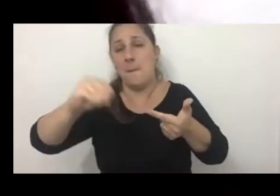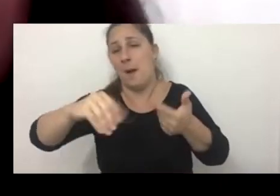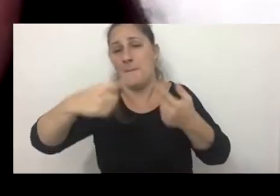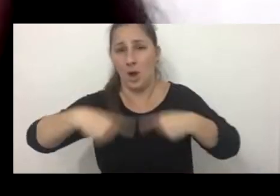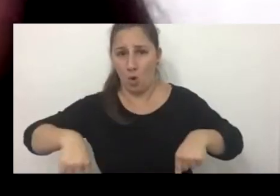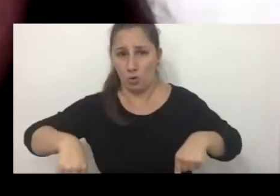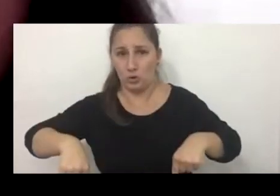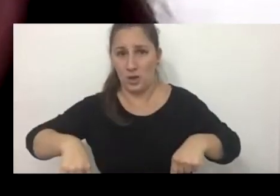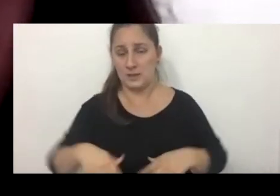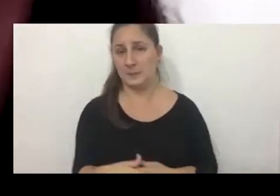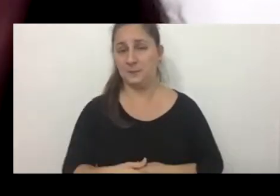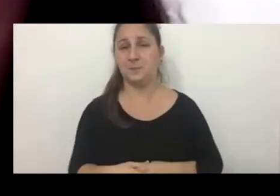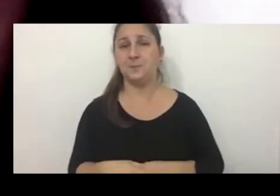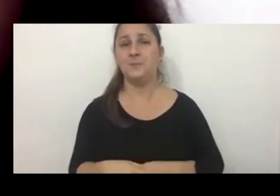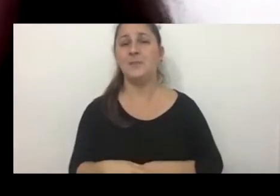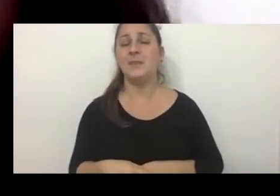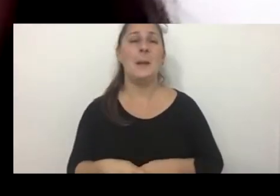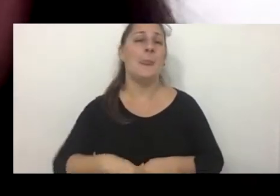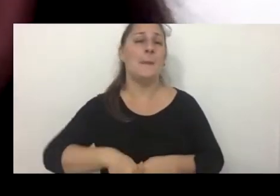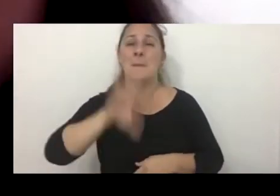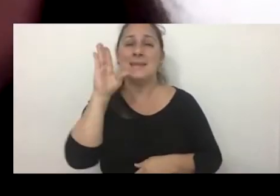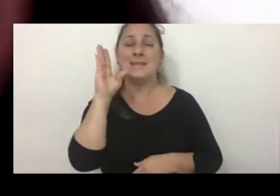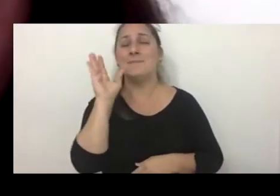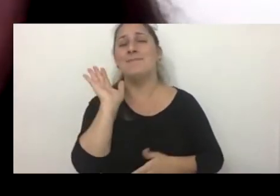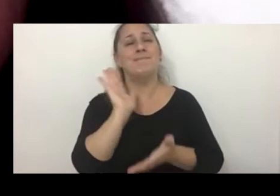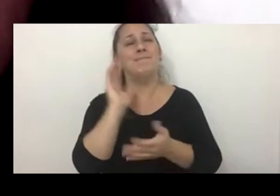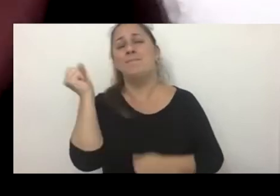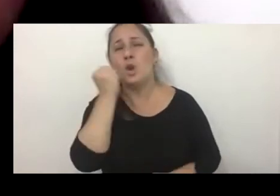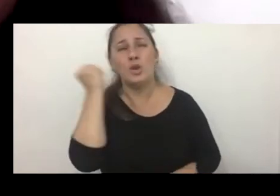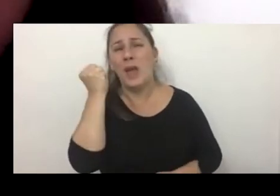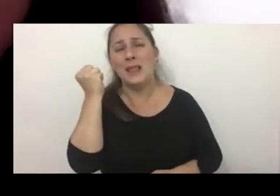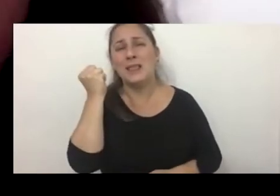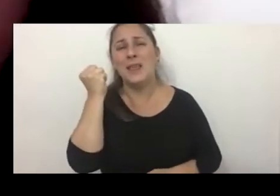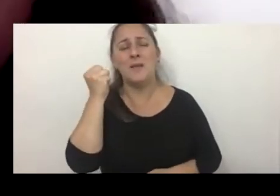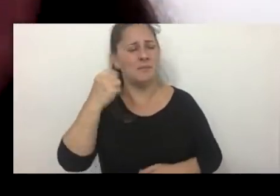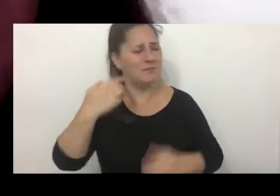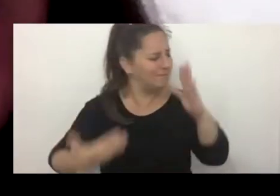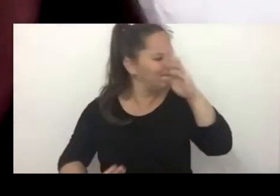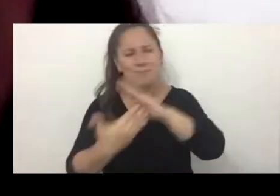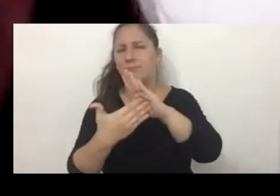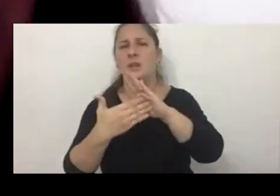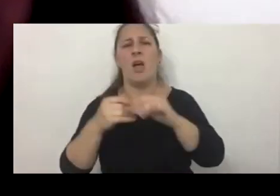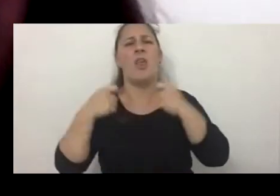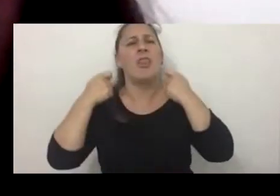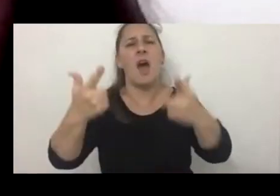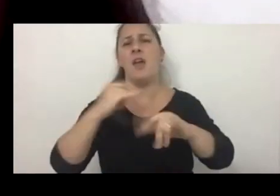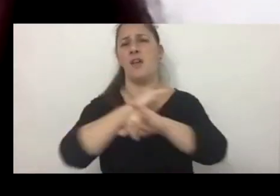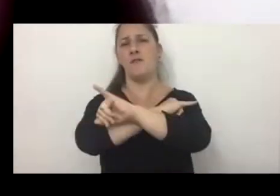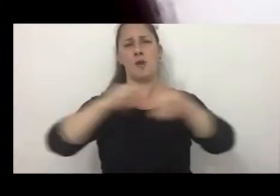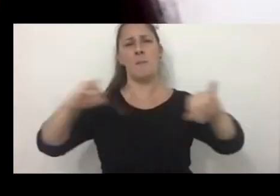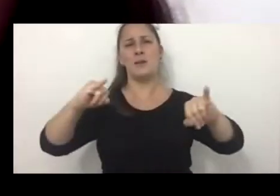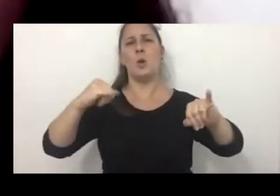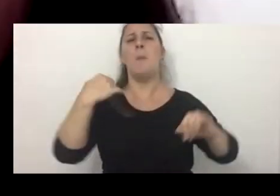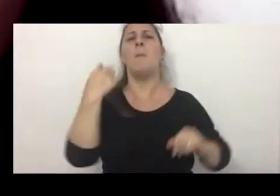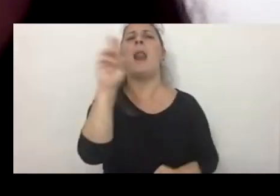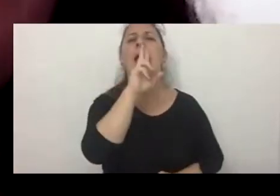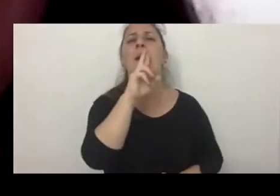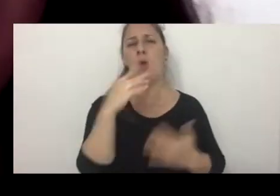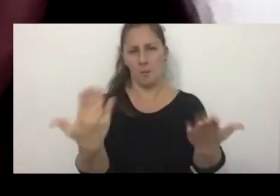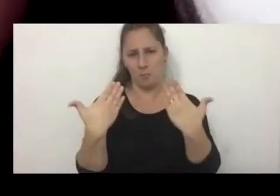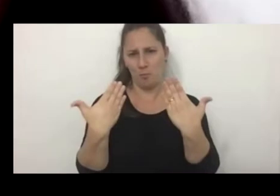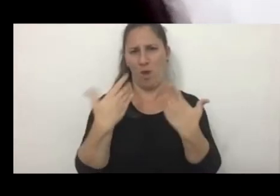al alcance de la mano, conociendo los beneficios y las contras. No, que elige la cesárea porque no quiere dolor, y la